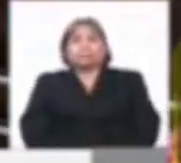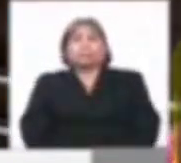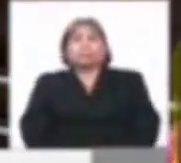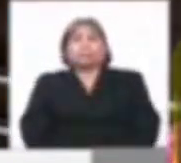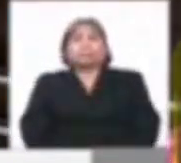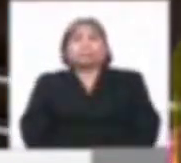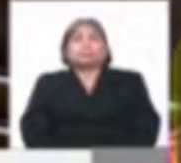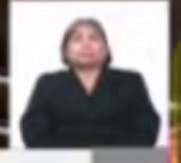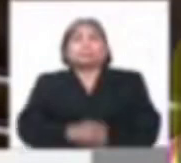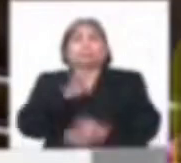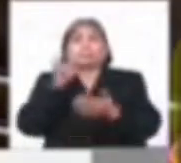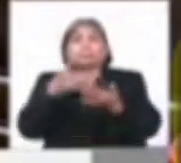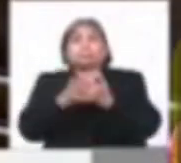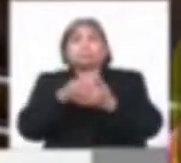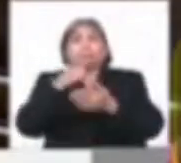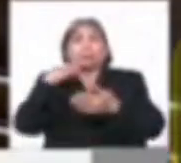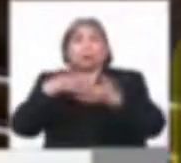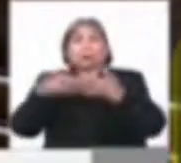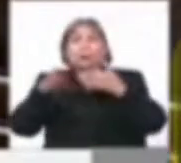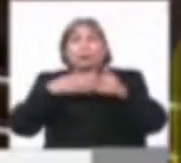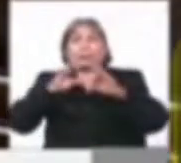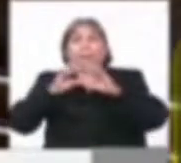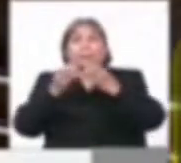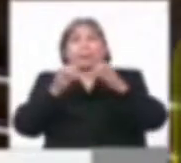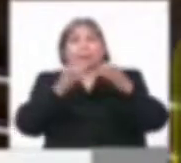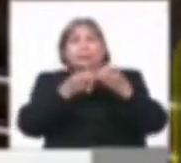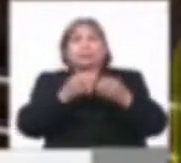Entonces, todos, de cualquier partido,